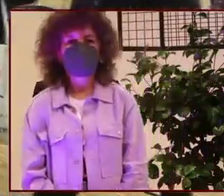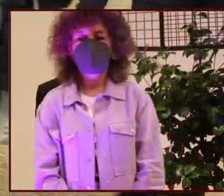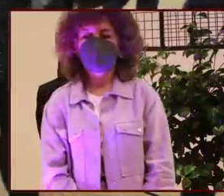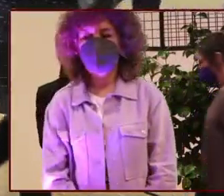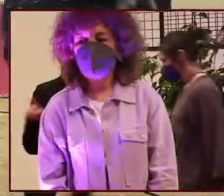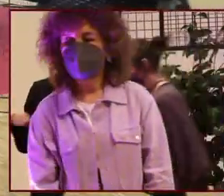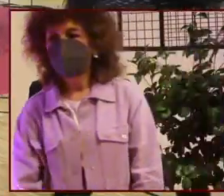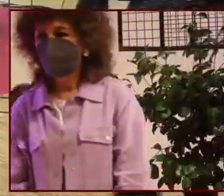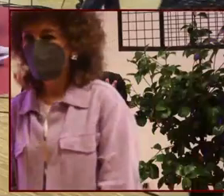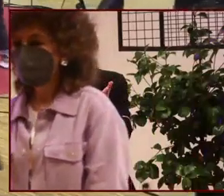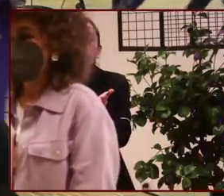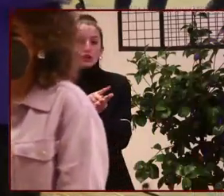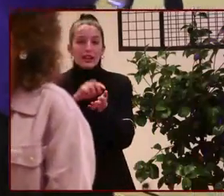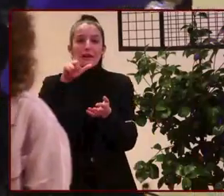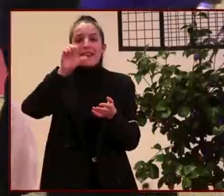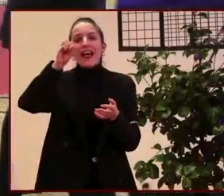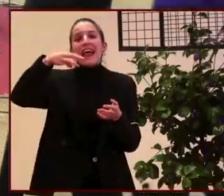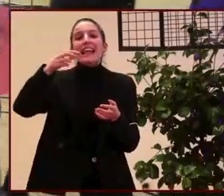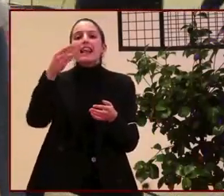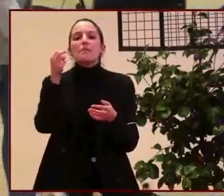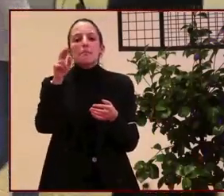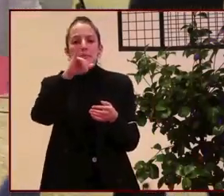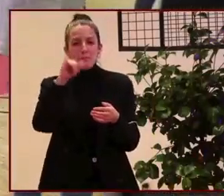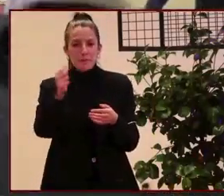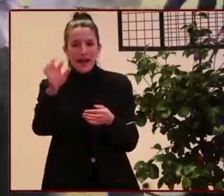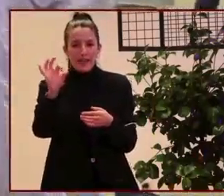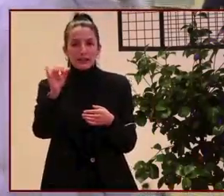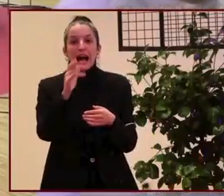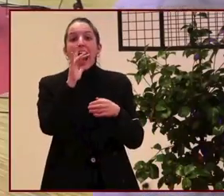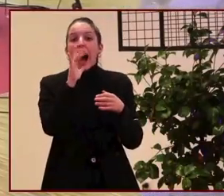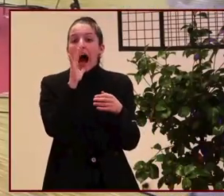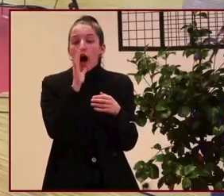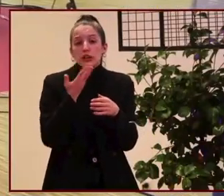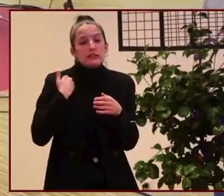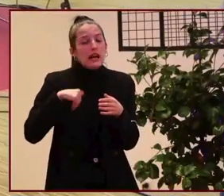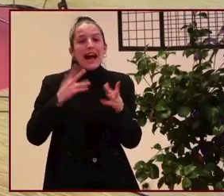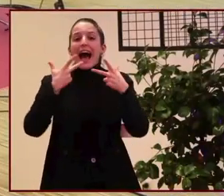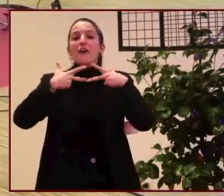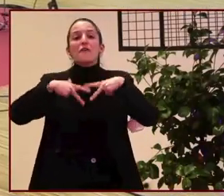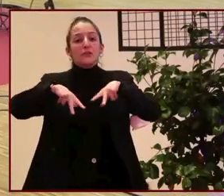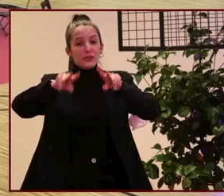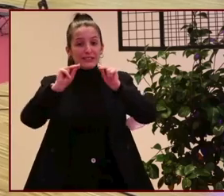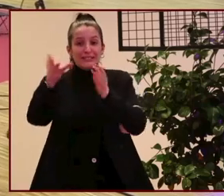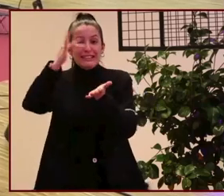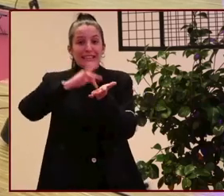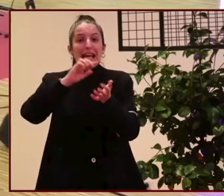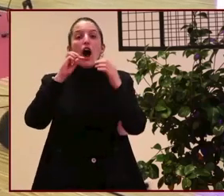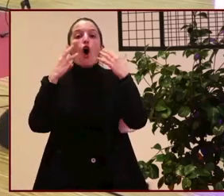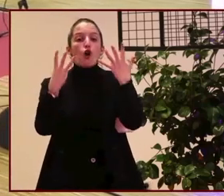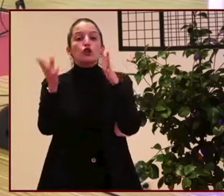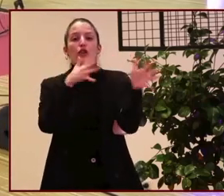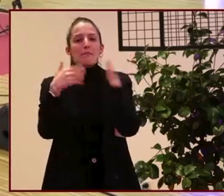hemos ir despidiéndose a este acto cogollo 28 de marzo día internacional